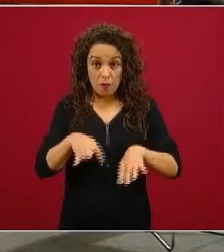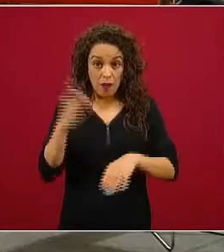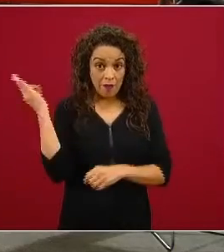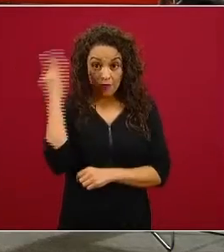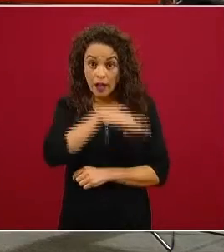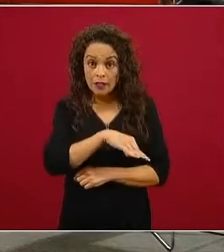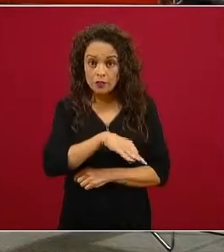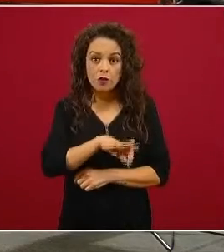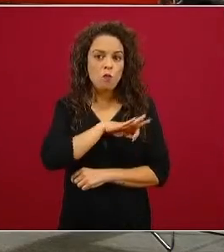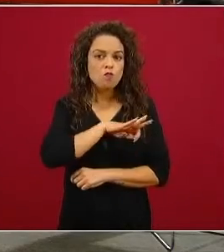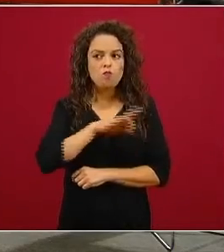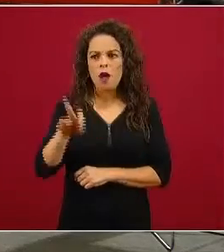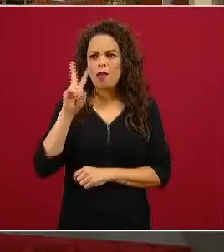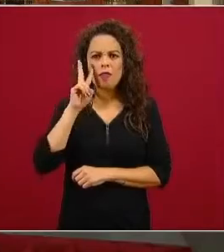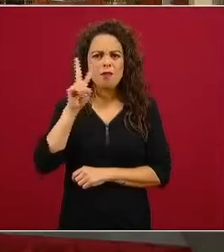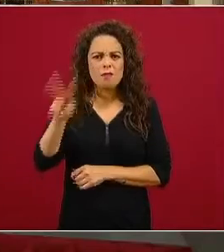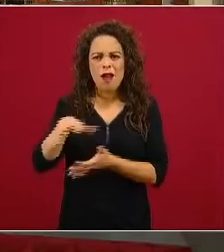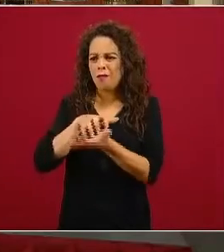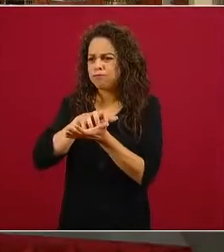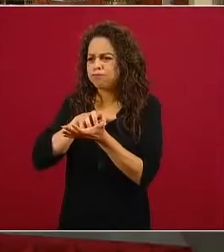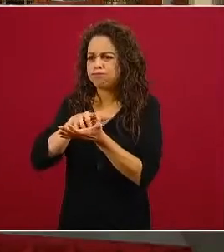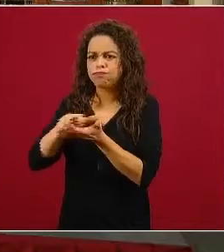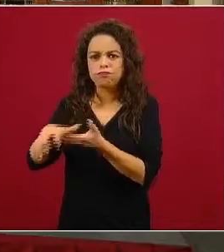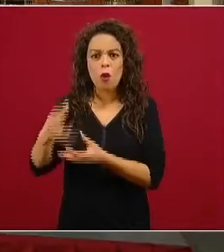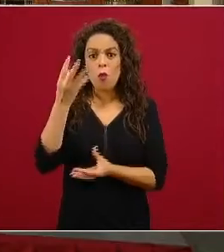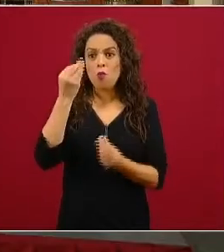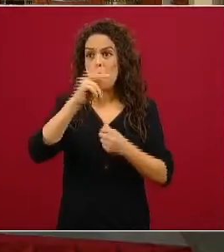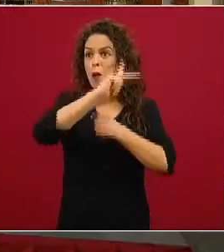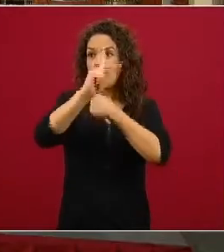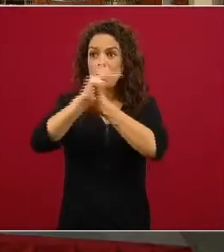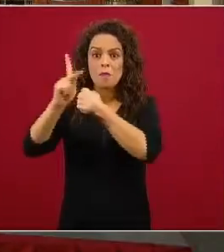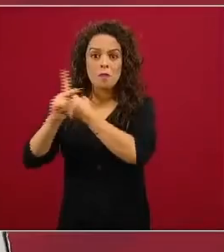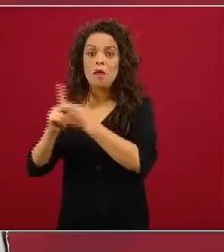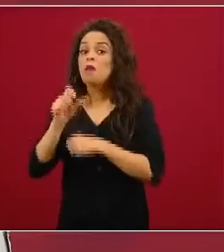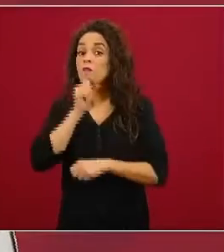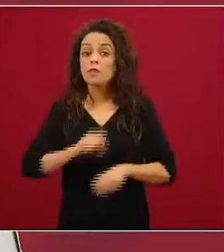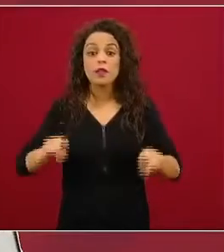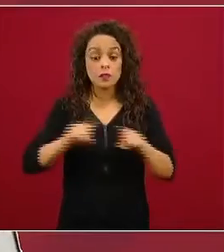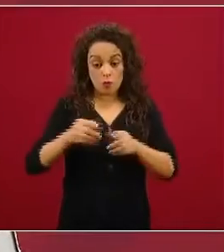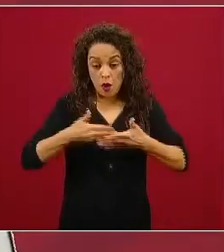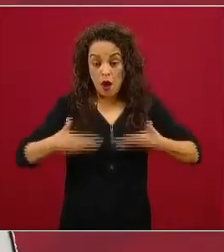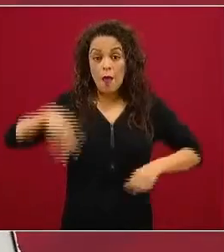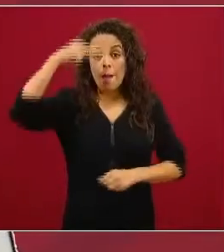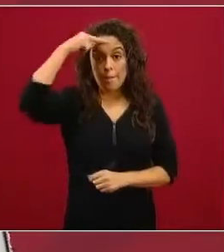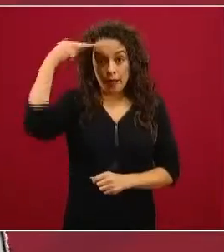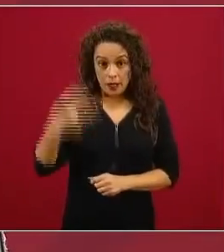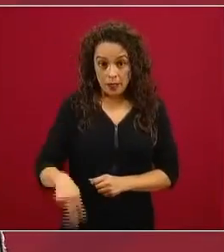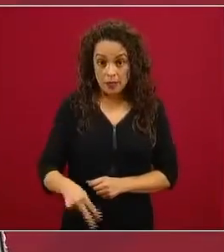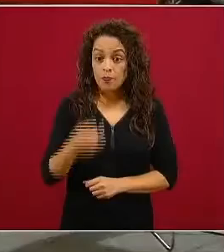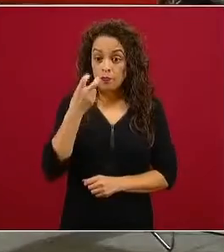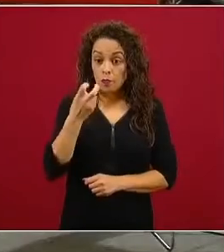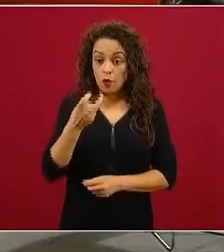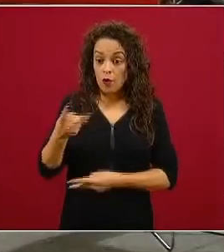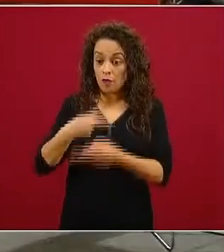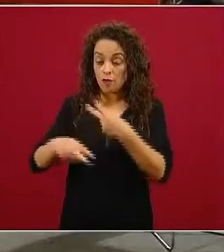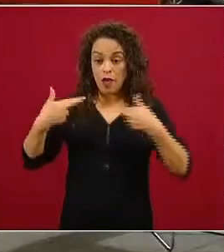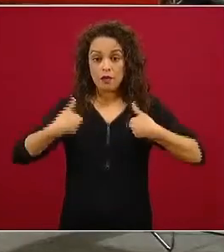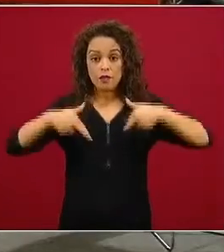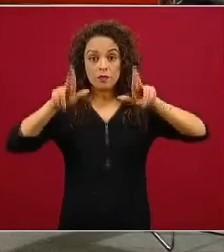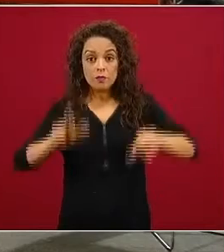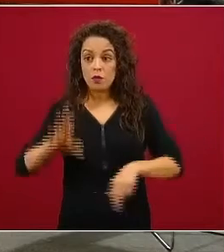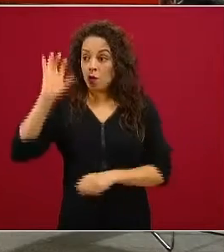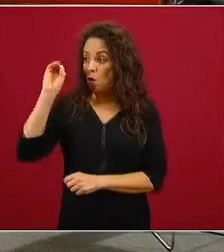la acción de los estados nacionales, la acción de los gobiernos nacionales, subnacionales, locales, de una manera